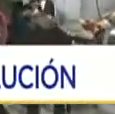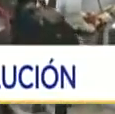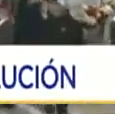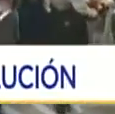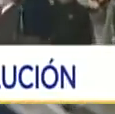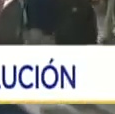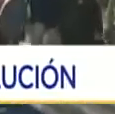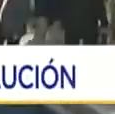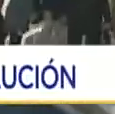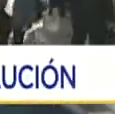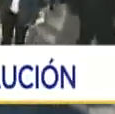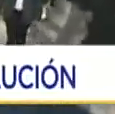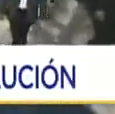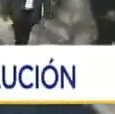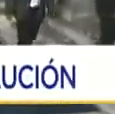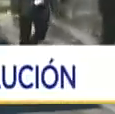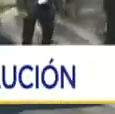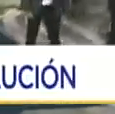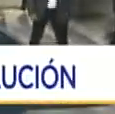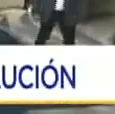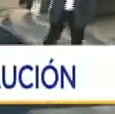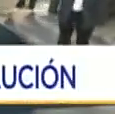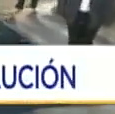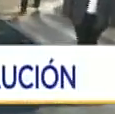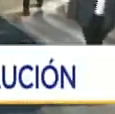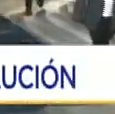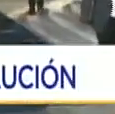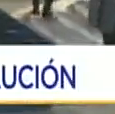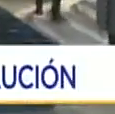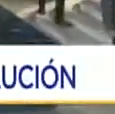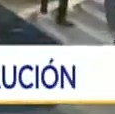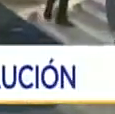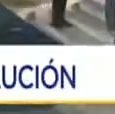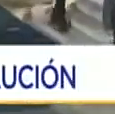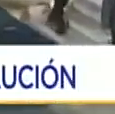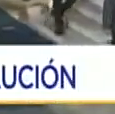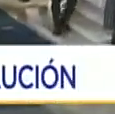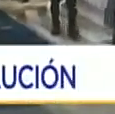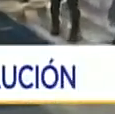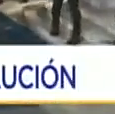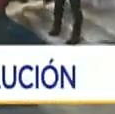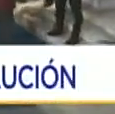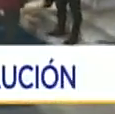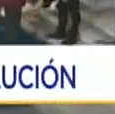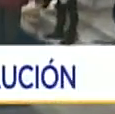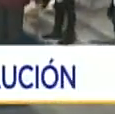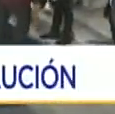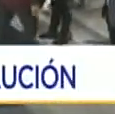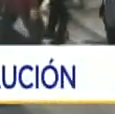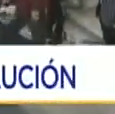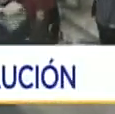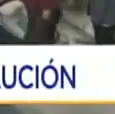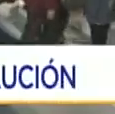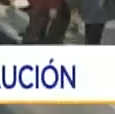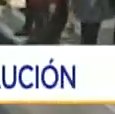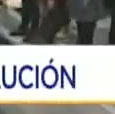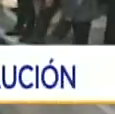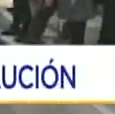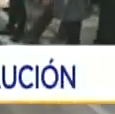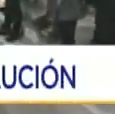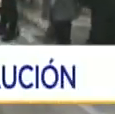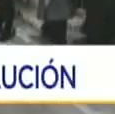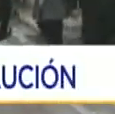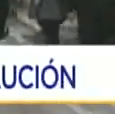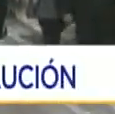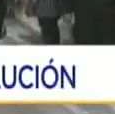20 gobernaciones de todo el país, una victoria histórica que se da el